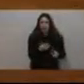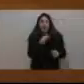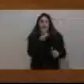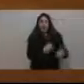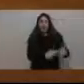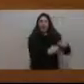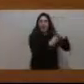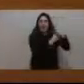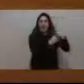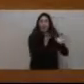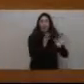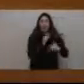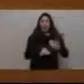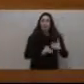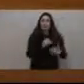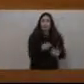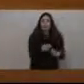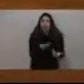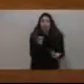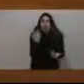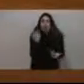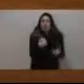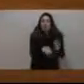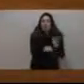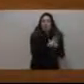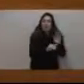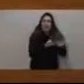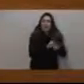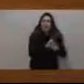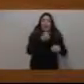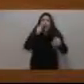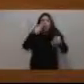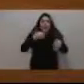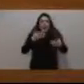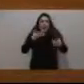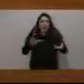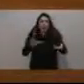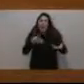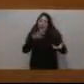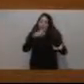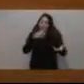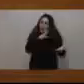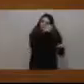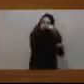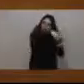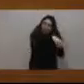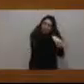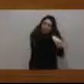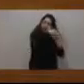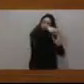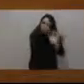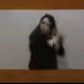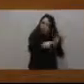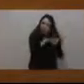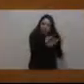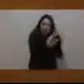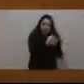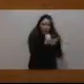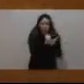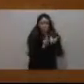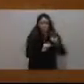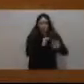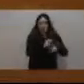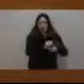en un momento en el que no cumplía la legalidad. Pero que la realidad es que ahora esa inversión cumple toda la normativa. Pues yo creo que tenemos, por el